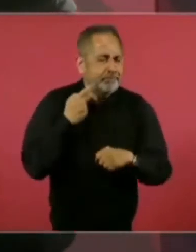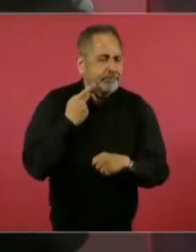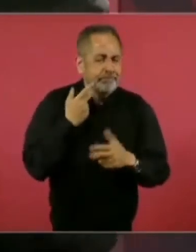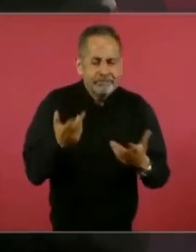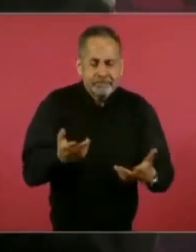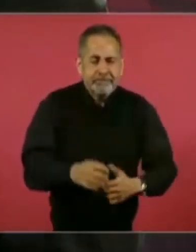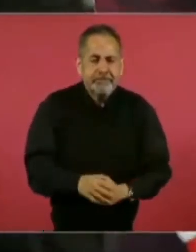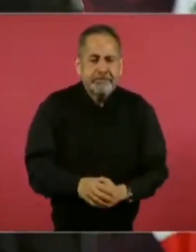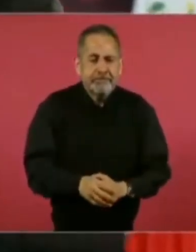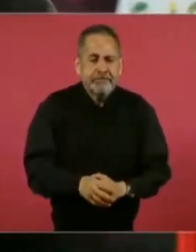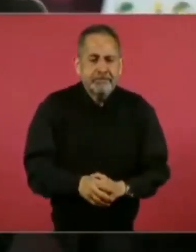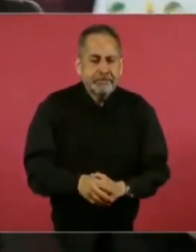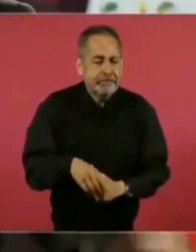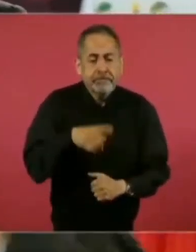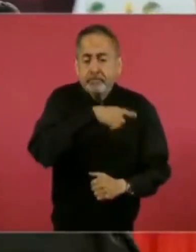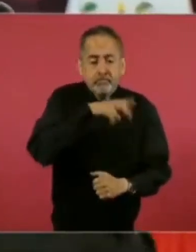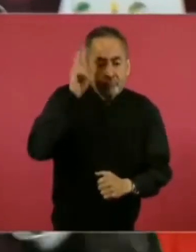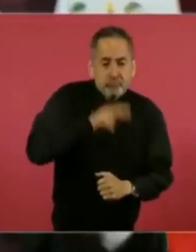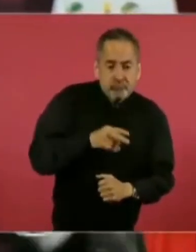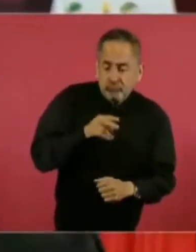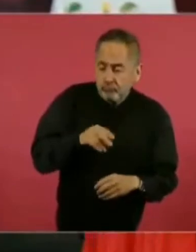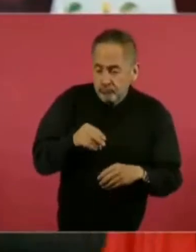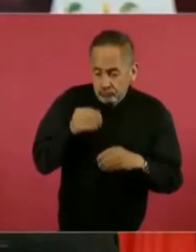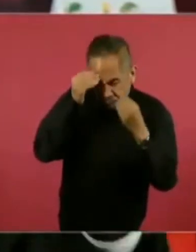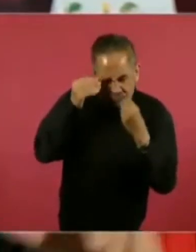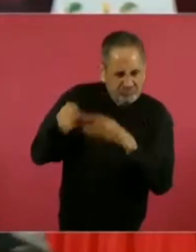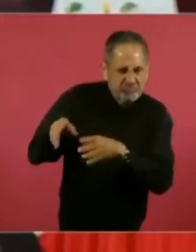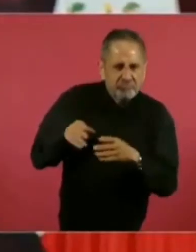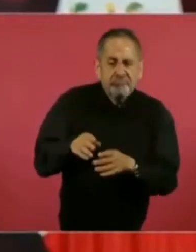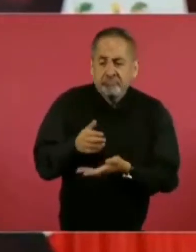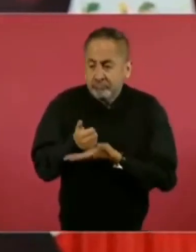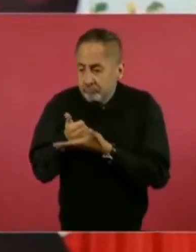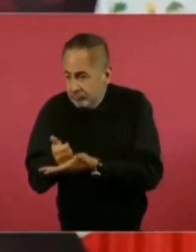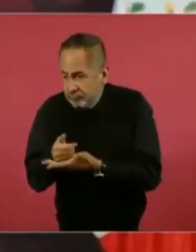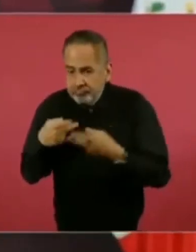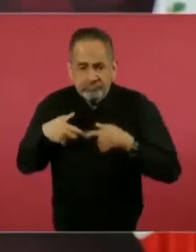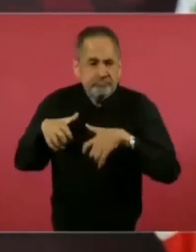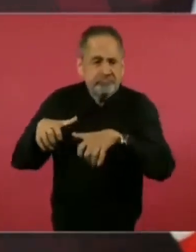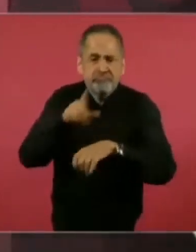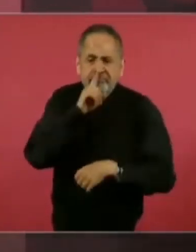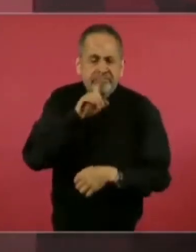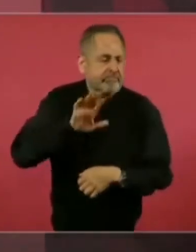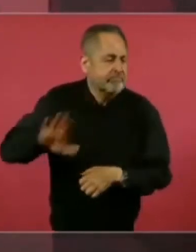Y se olvidan del pueblo raso,